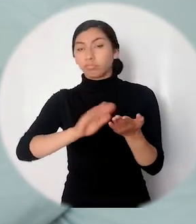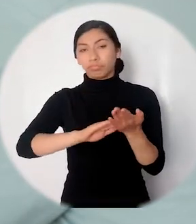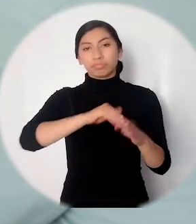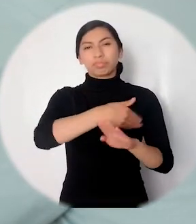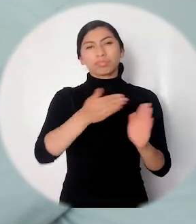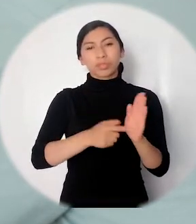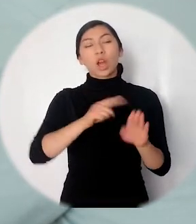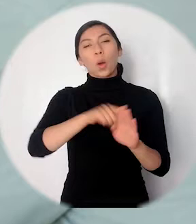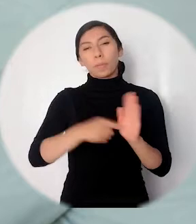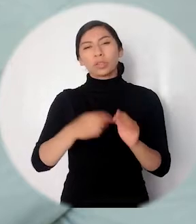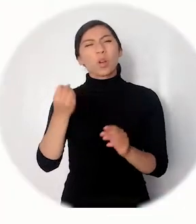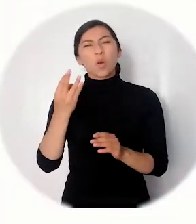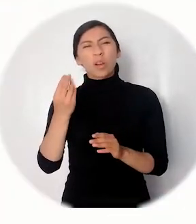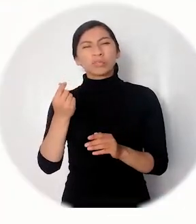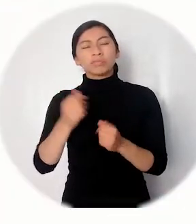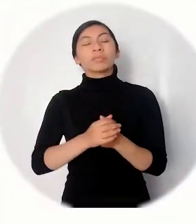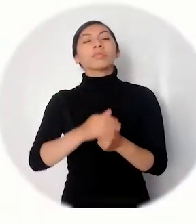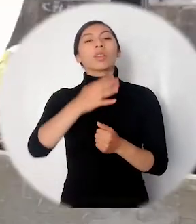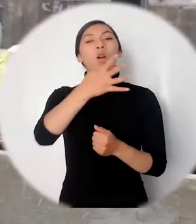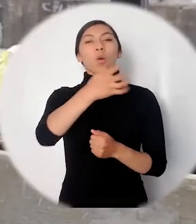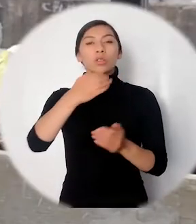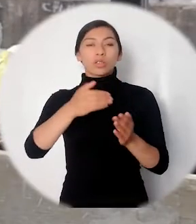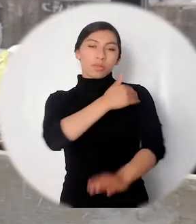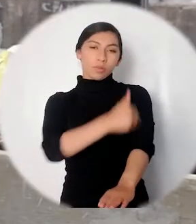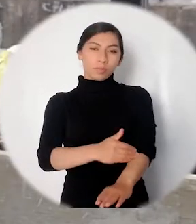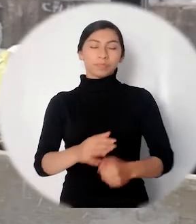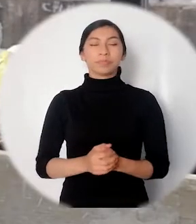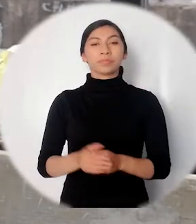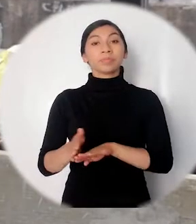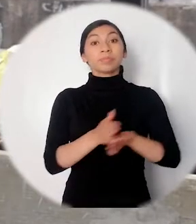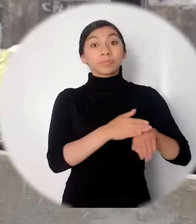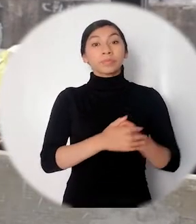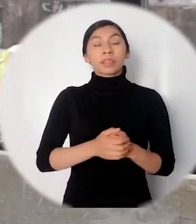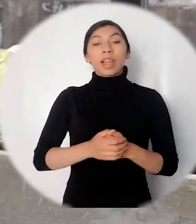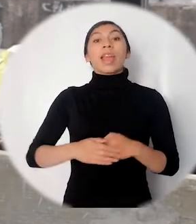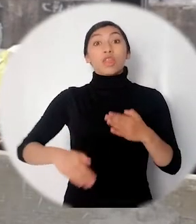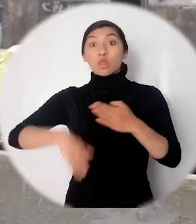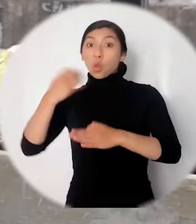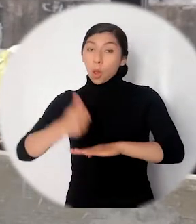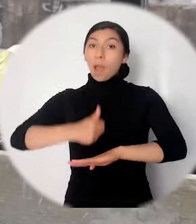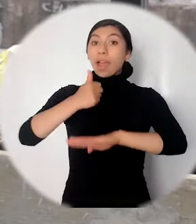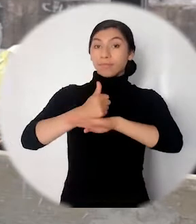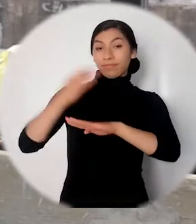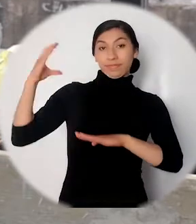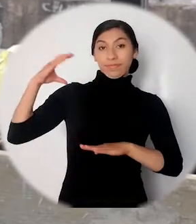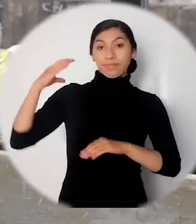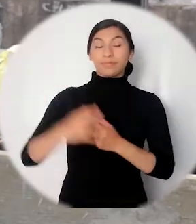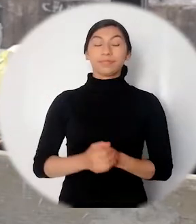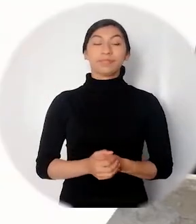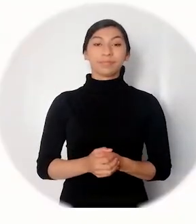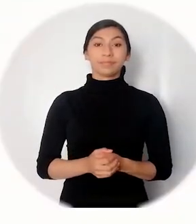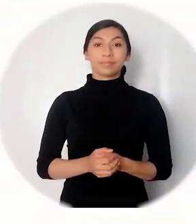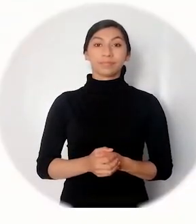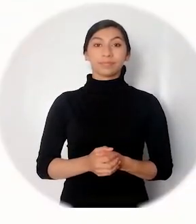de 400 millones de pesos. Tomó posesión nueva directora territorial de la Unidad para las Víctimas en Córdoba.